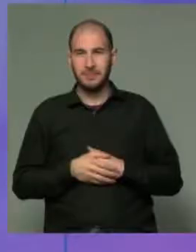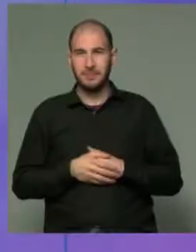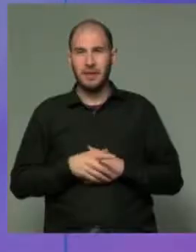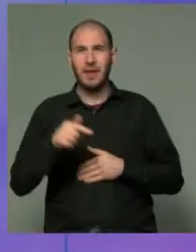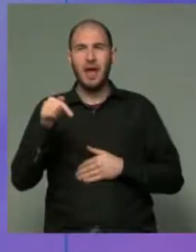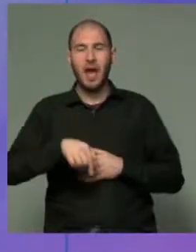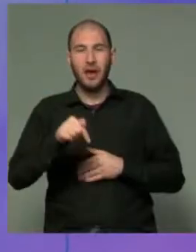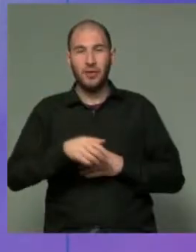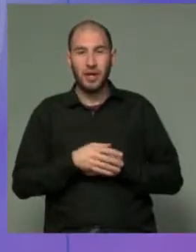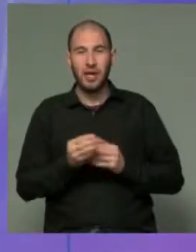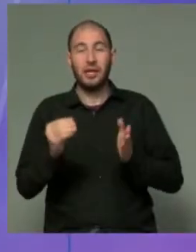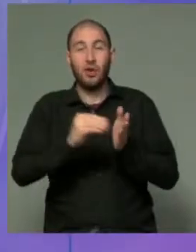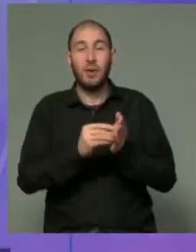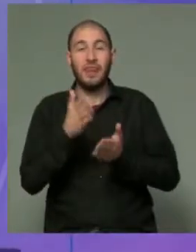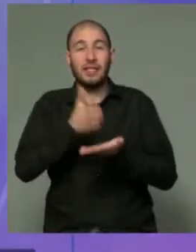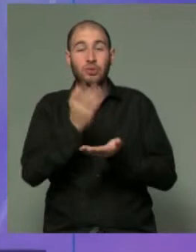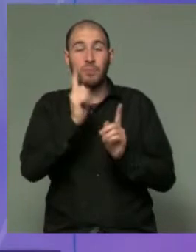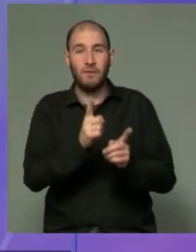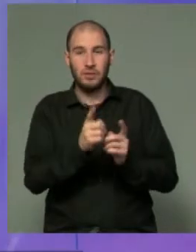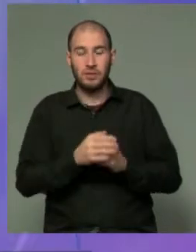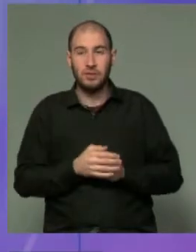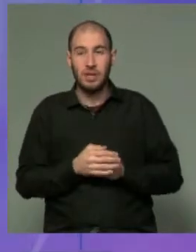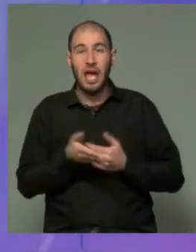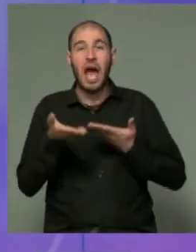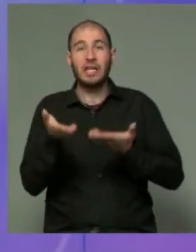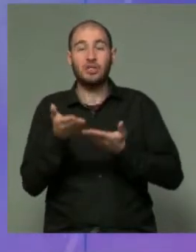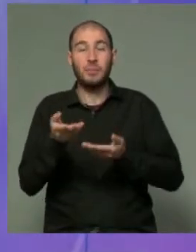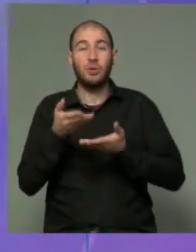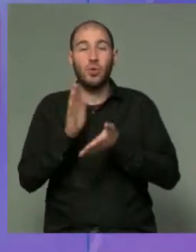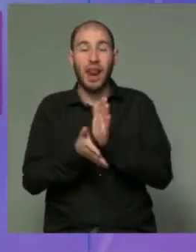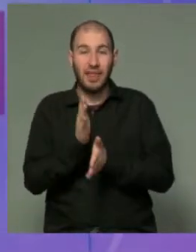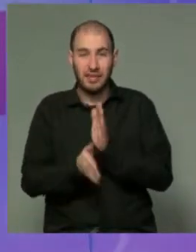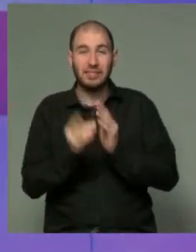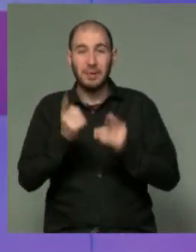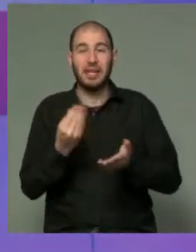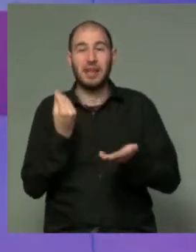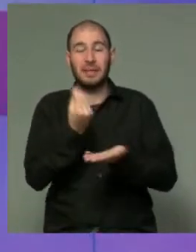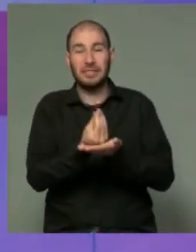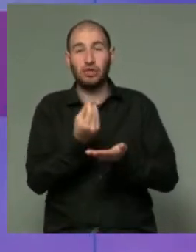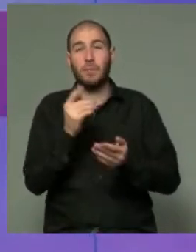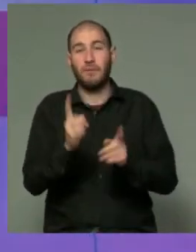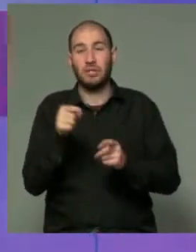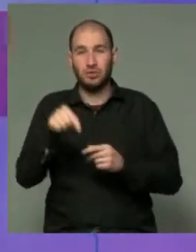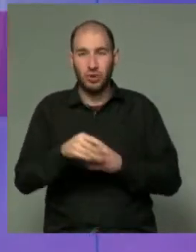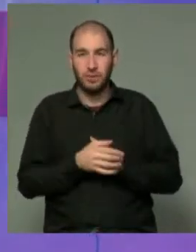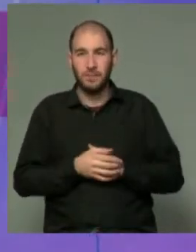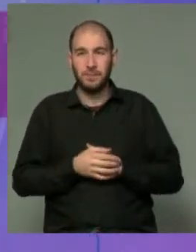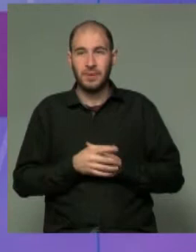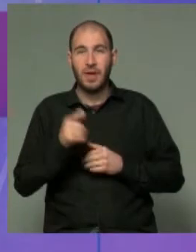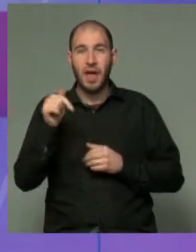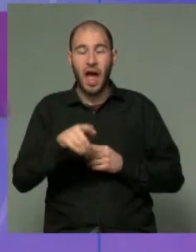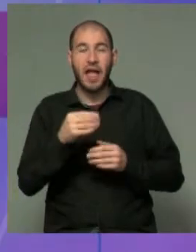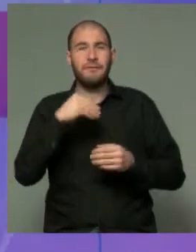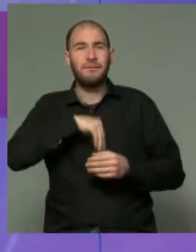Ahora se incorpora como derecho del docente el asesoramiento jurídico gratuito y la representación del docente cuando haya